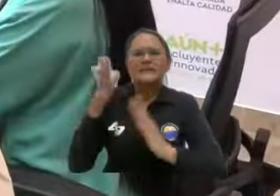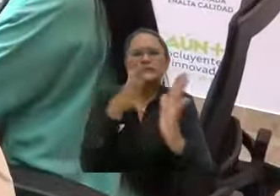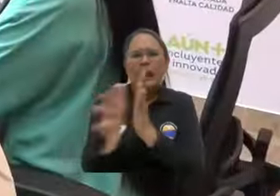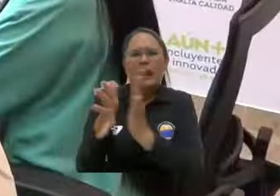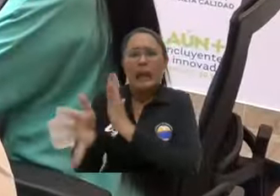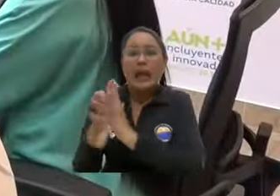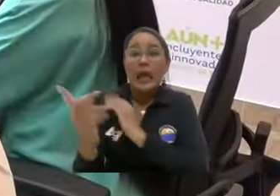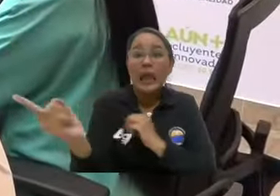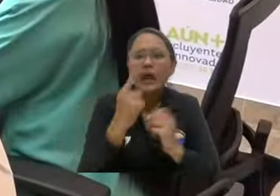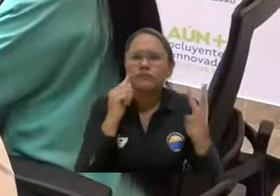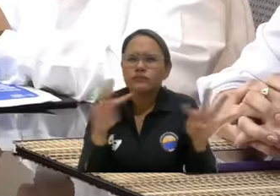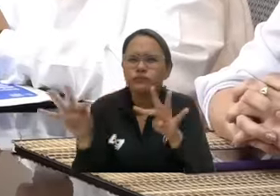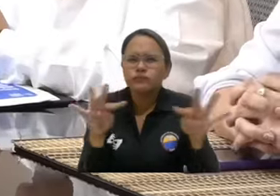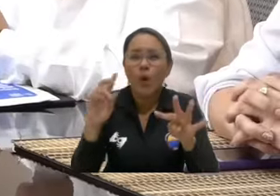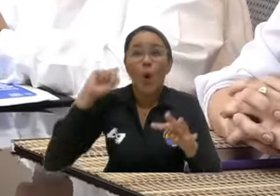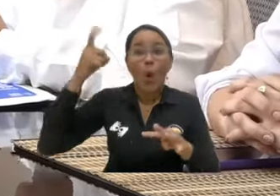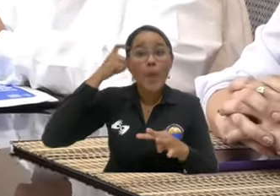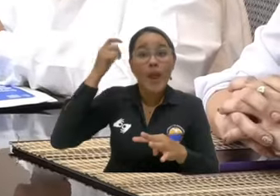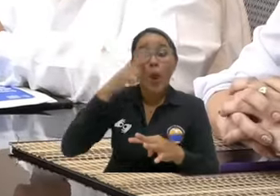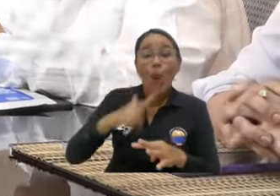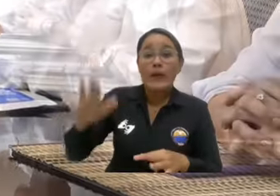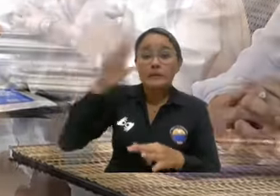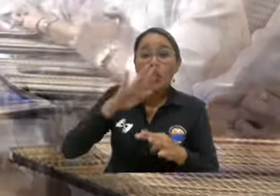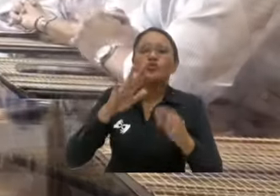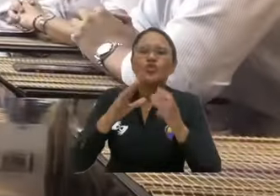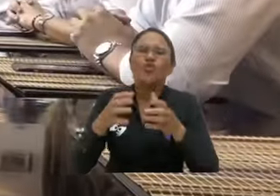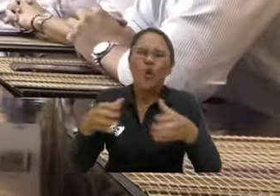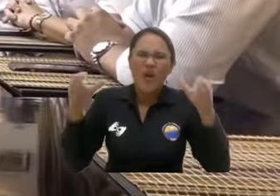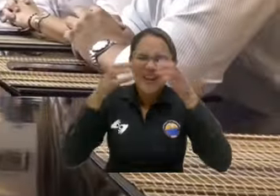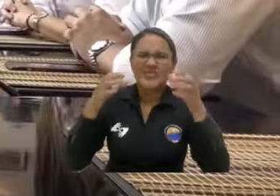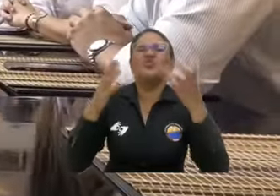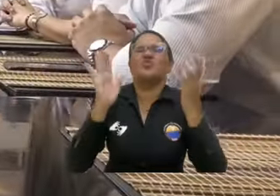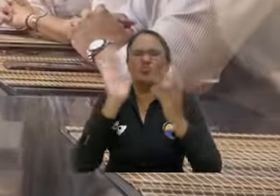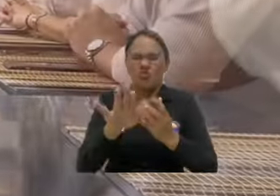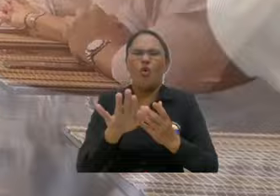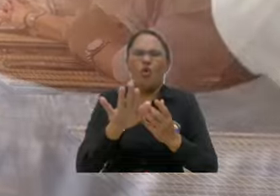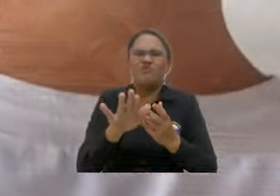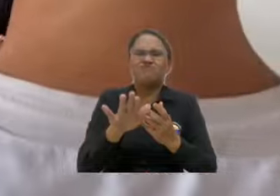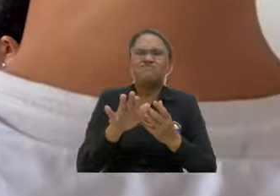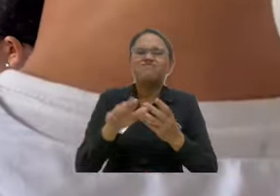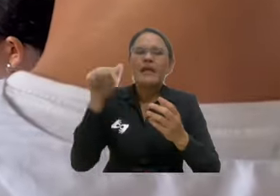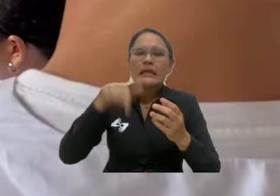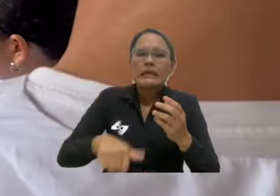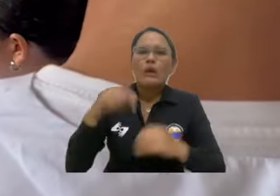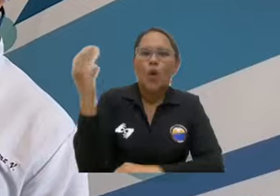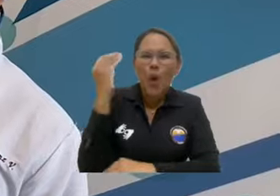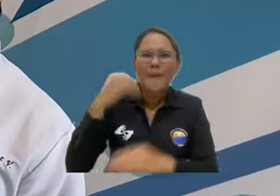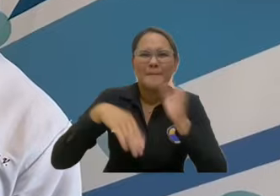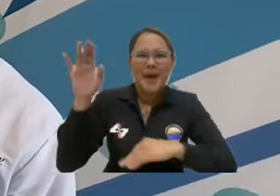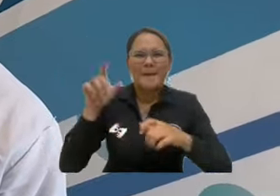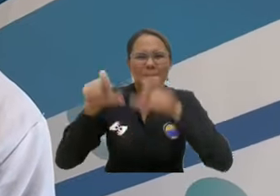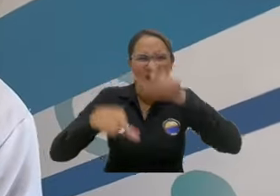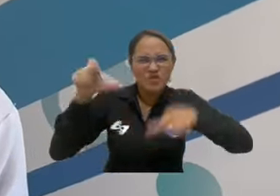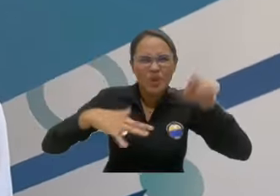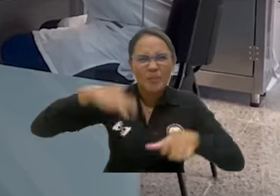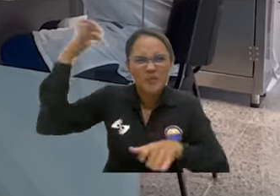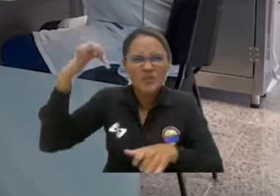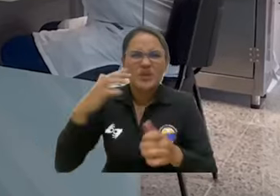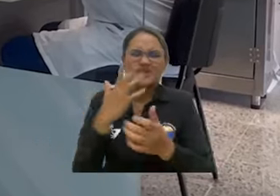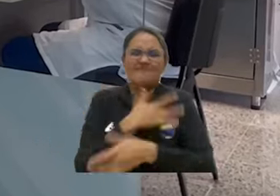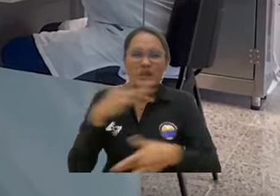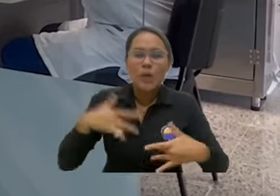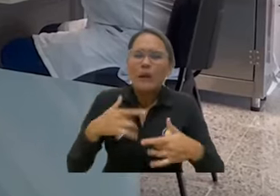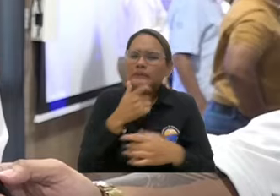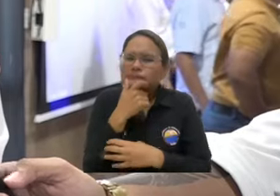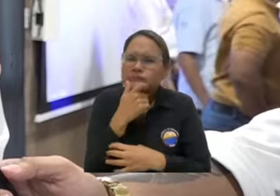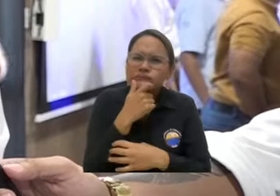hicieron eco y despertaron reacciones desde el Gobierno Nacional, el Congreso de la República, autoridades locales y profesionales de la salud, quienes